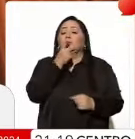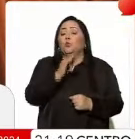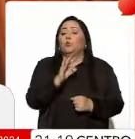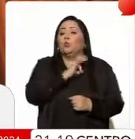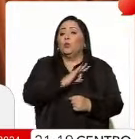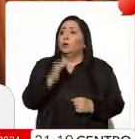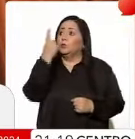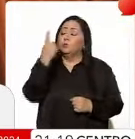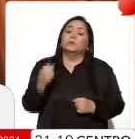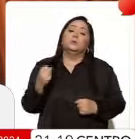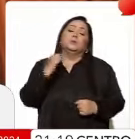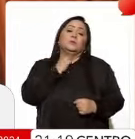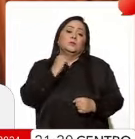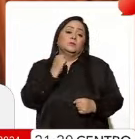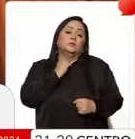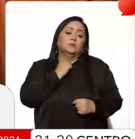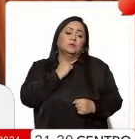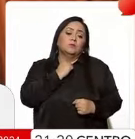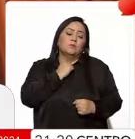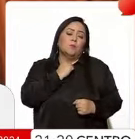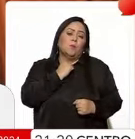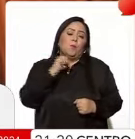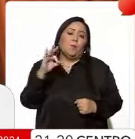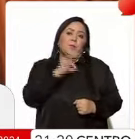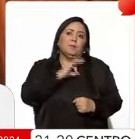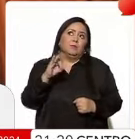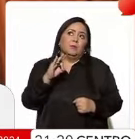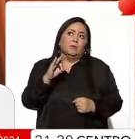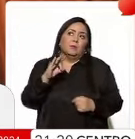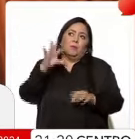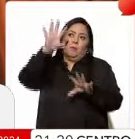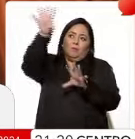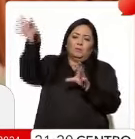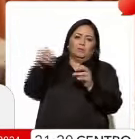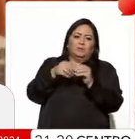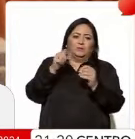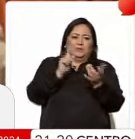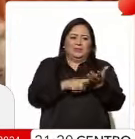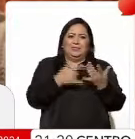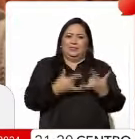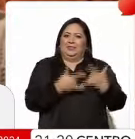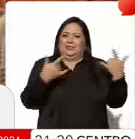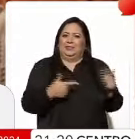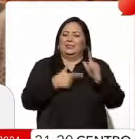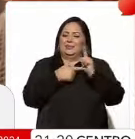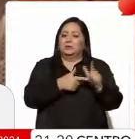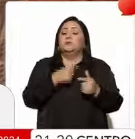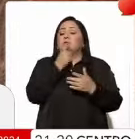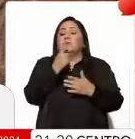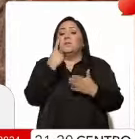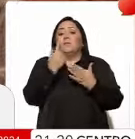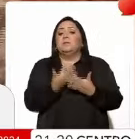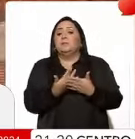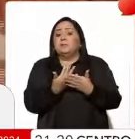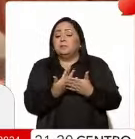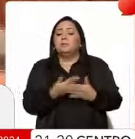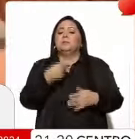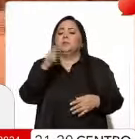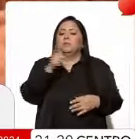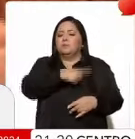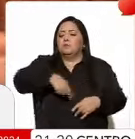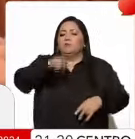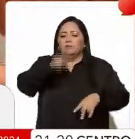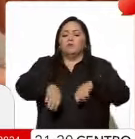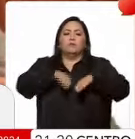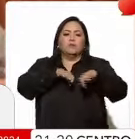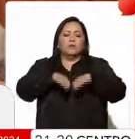de que un senador se venga a la coalición, sigamos haciendo historia. Estamos esperando a eso. Nosotros hemos